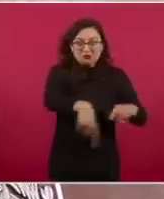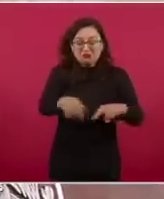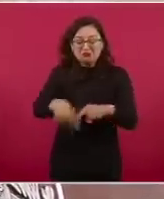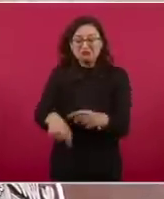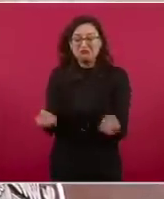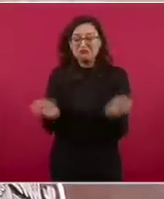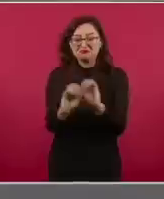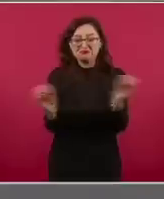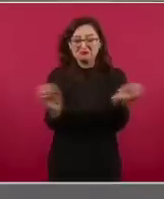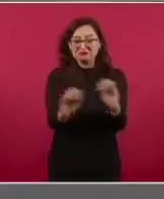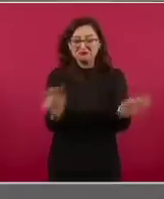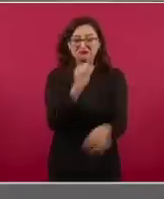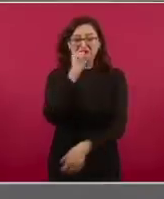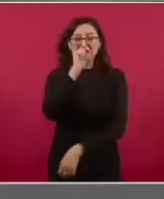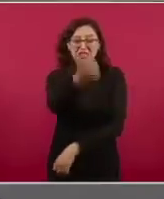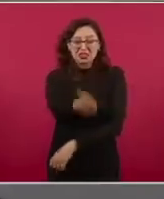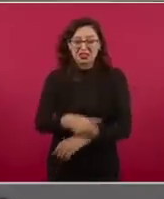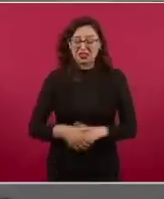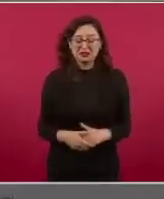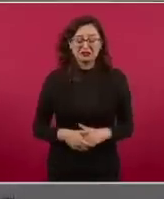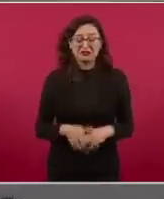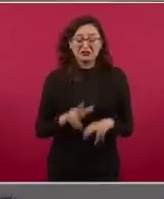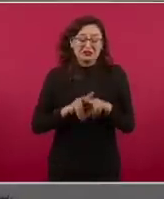a ninguno, a nadie.